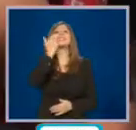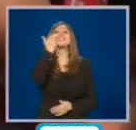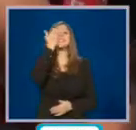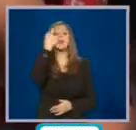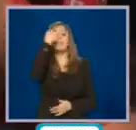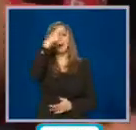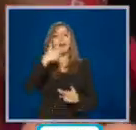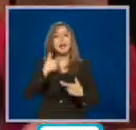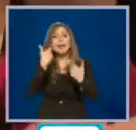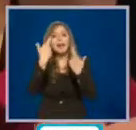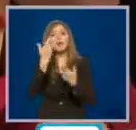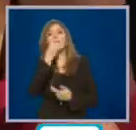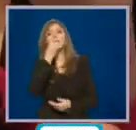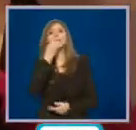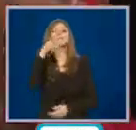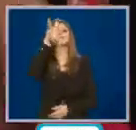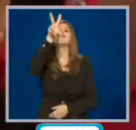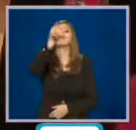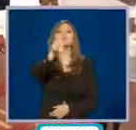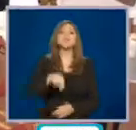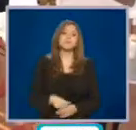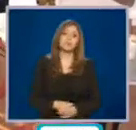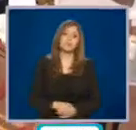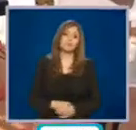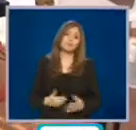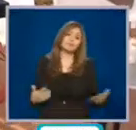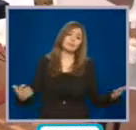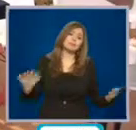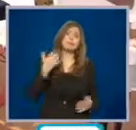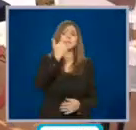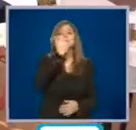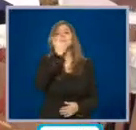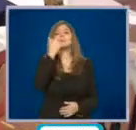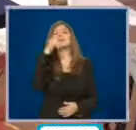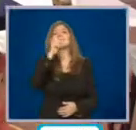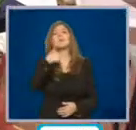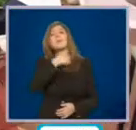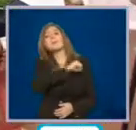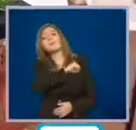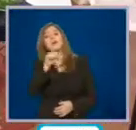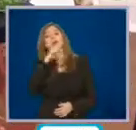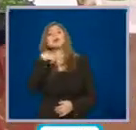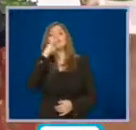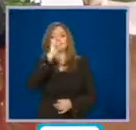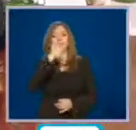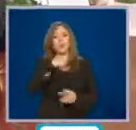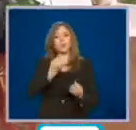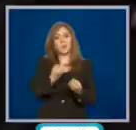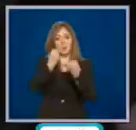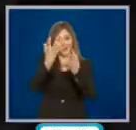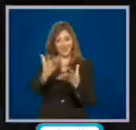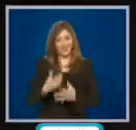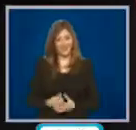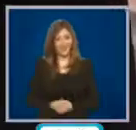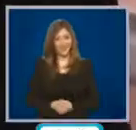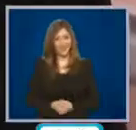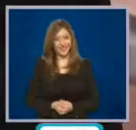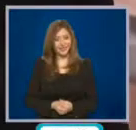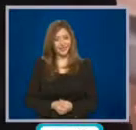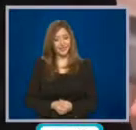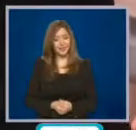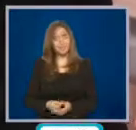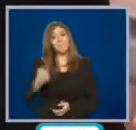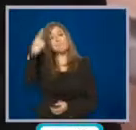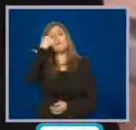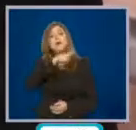para guardarle un poquito? No. No, es que yo no puedo ser malas con ellas. Sí, yo les guardo, amigas, yo les guardo. Yo les guardo. Entonces, chef, ¿cómo? Vamos a ver. Para que